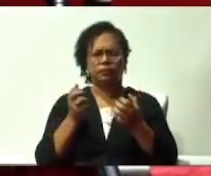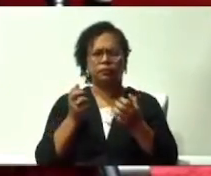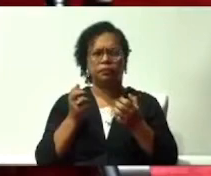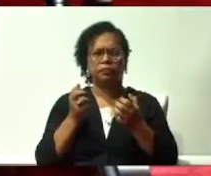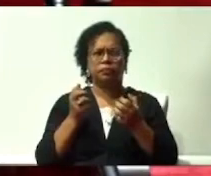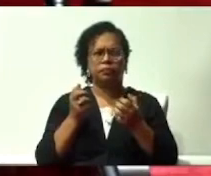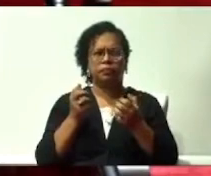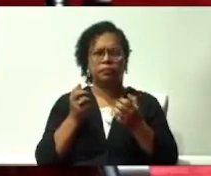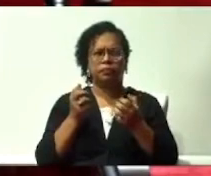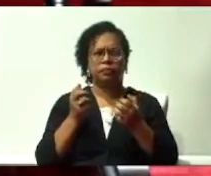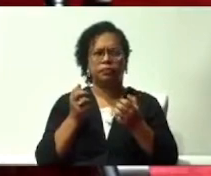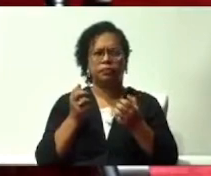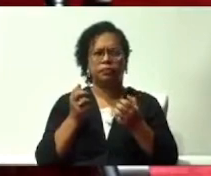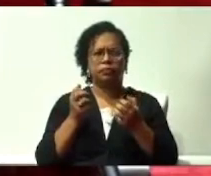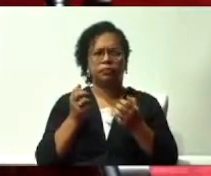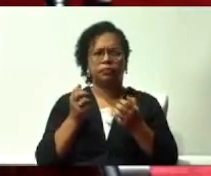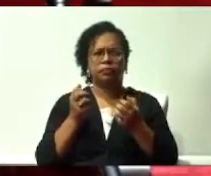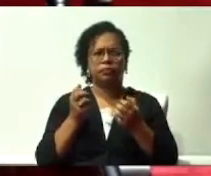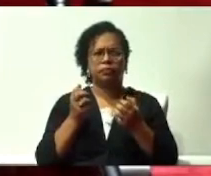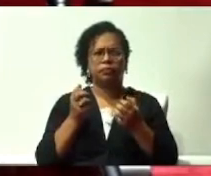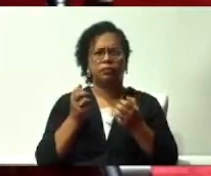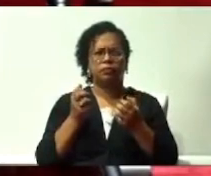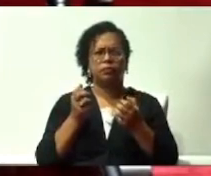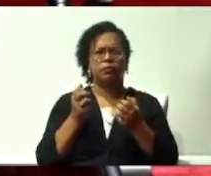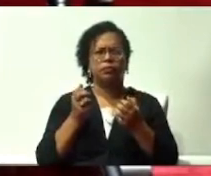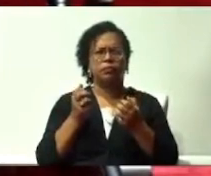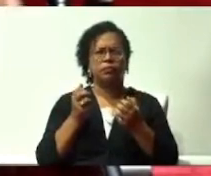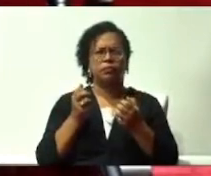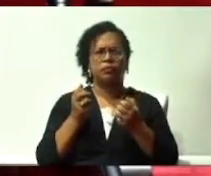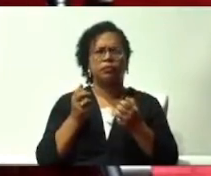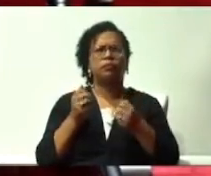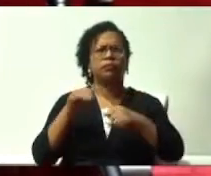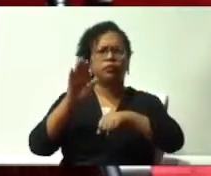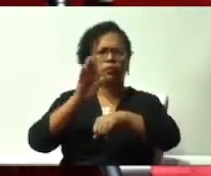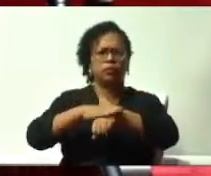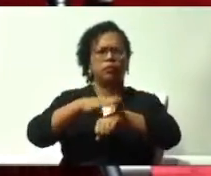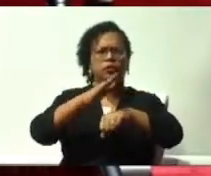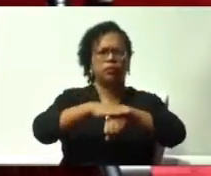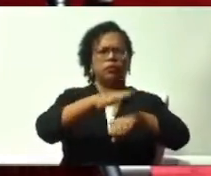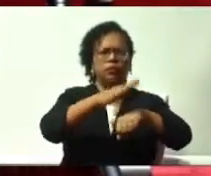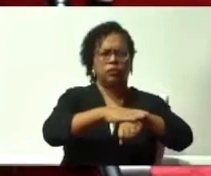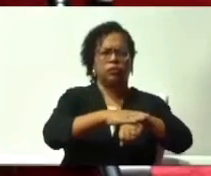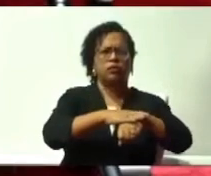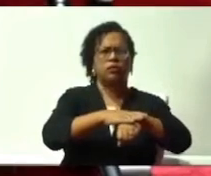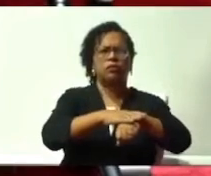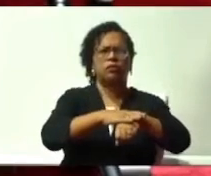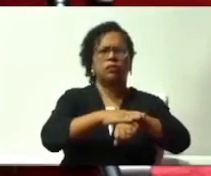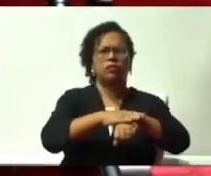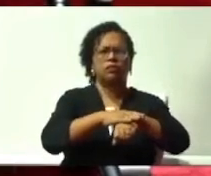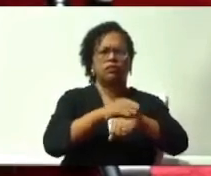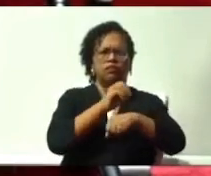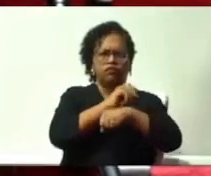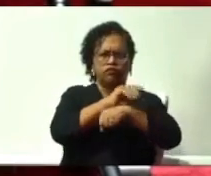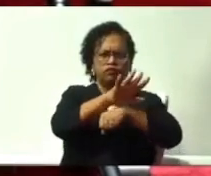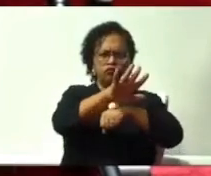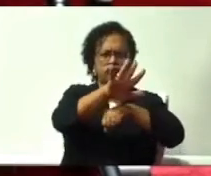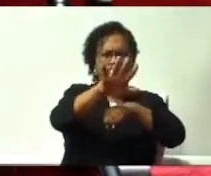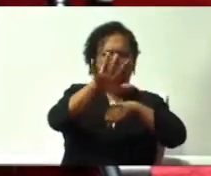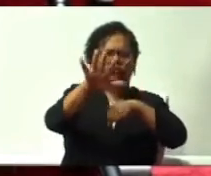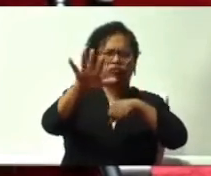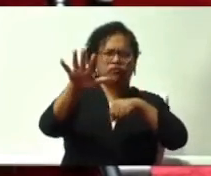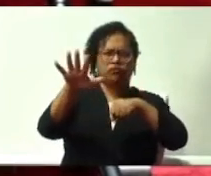de un virus que realmente ha afectado la Cámara de Diputados, que yo le llamo